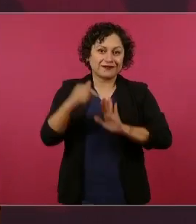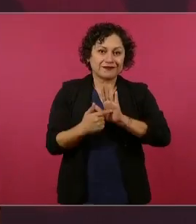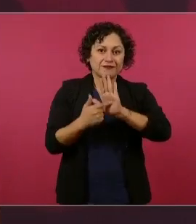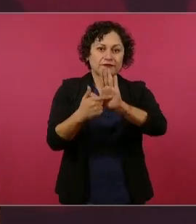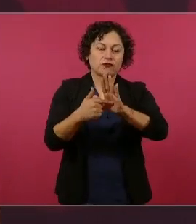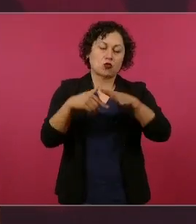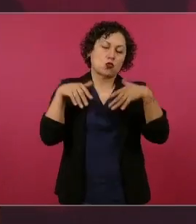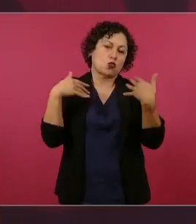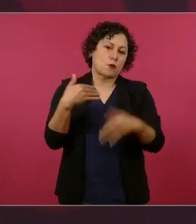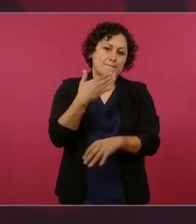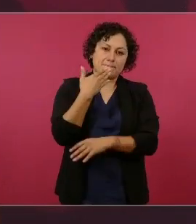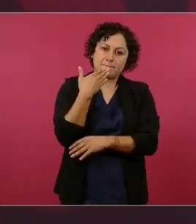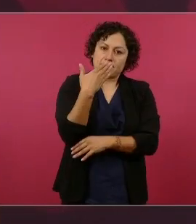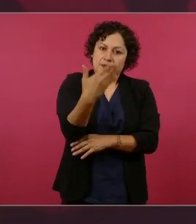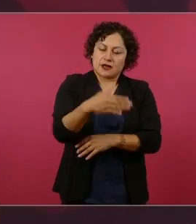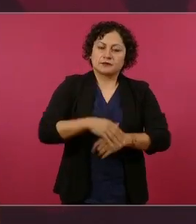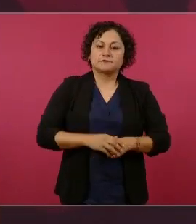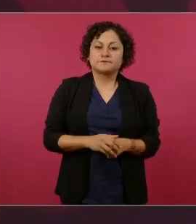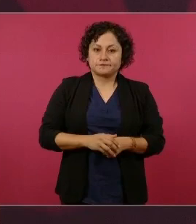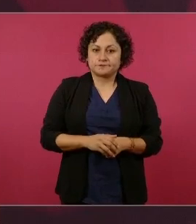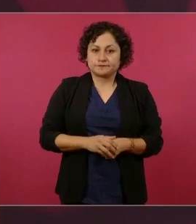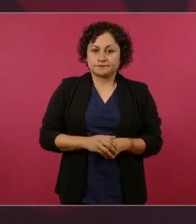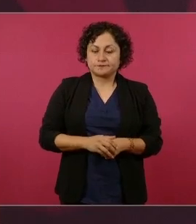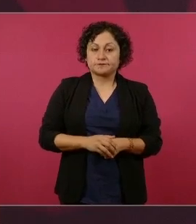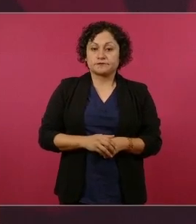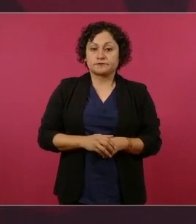La presidenta electa